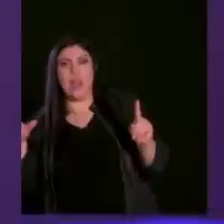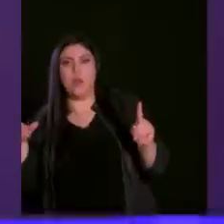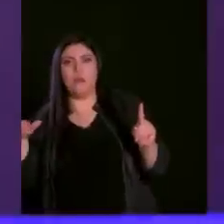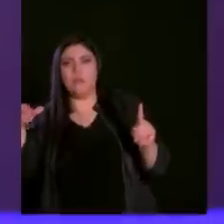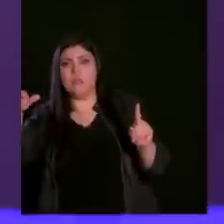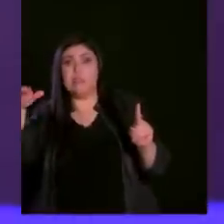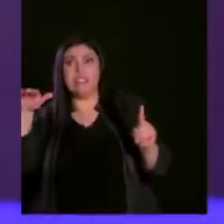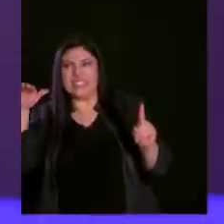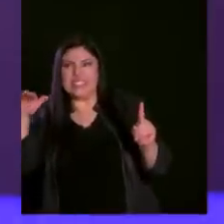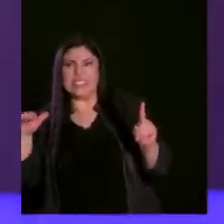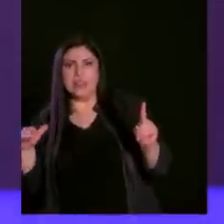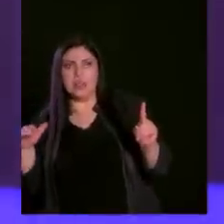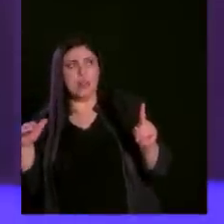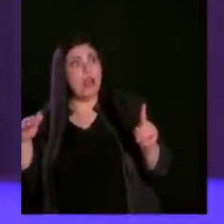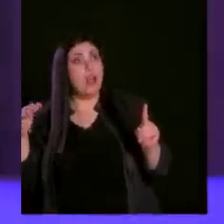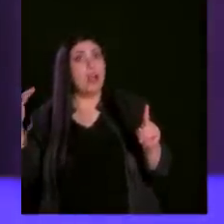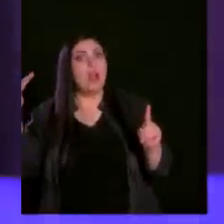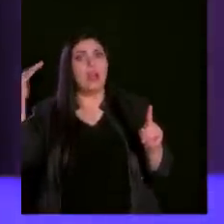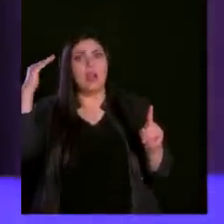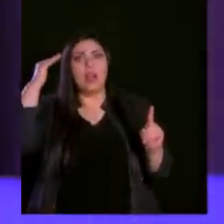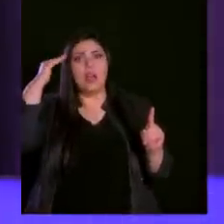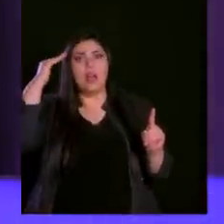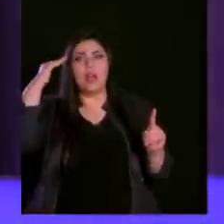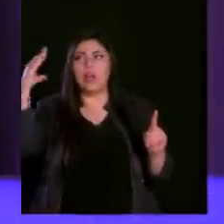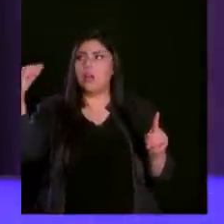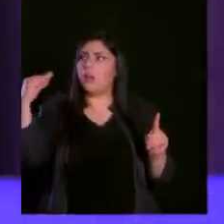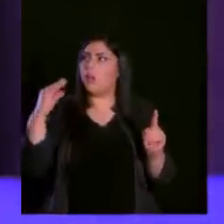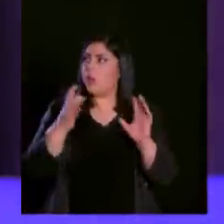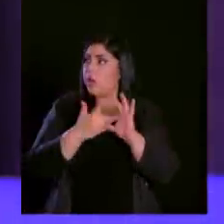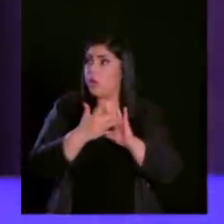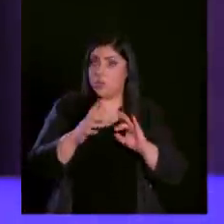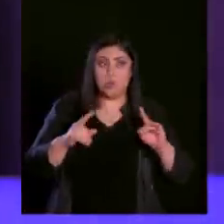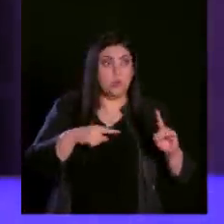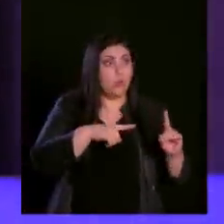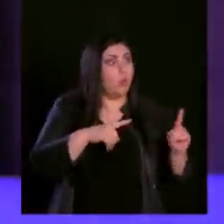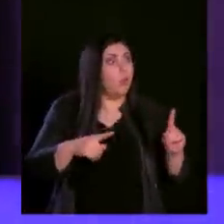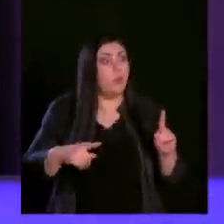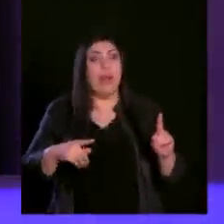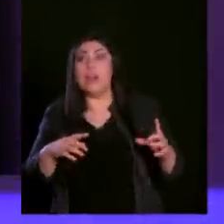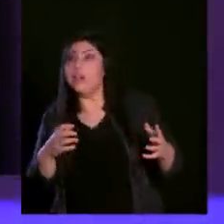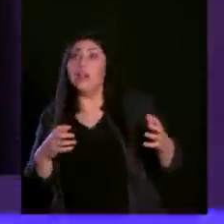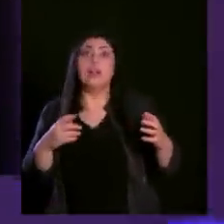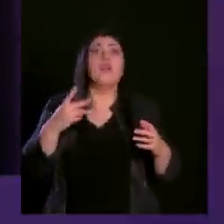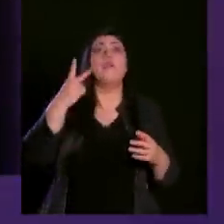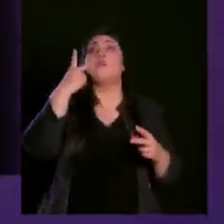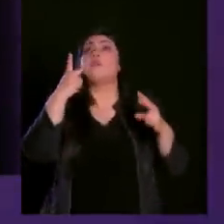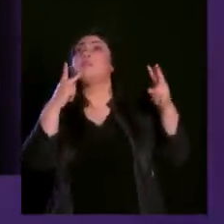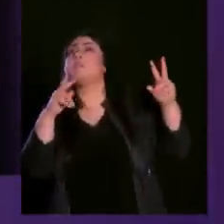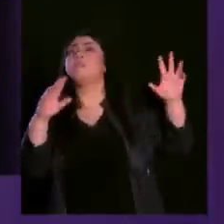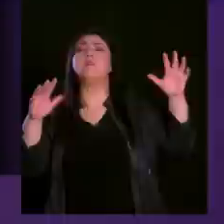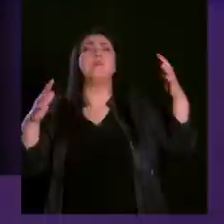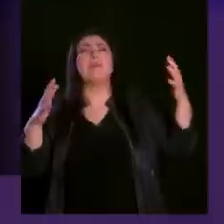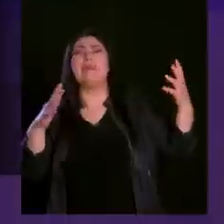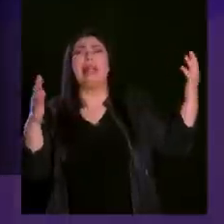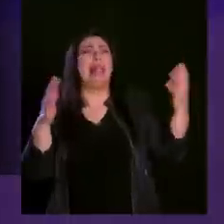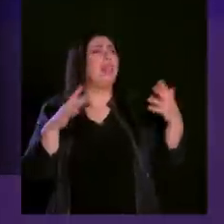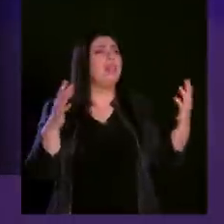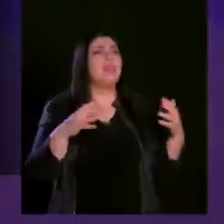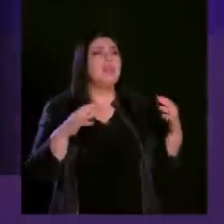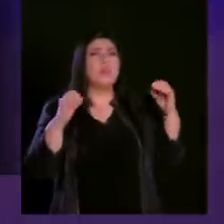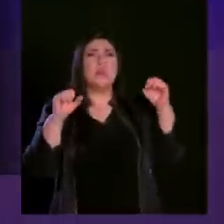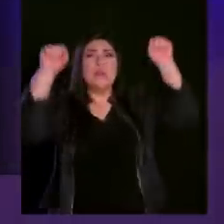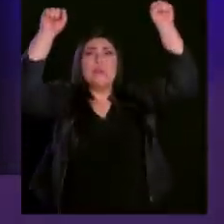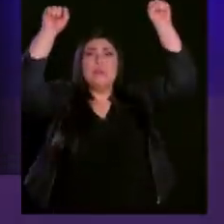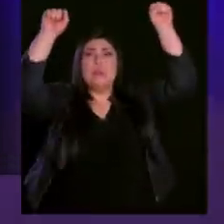siguiente Lucas 19:5 cuando Jesús llegó a Aquel lugar mirando hacia arriba le vio y le dijo Zaqueo